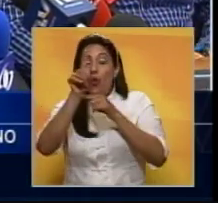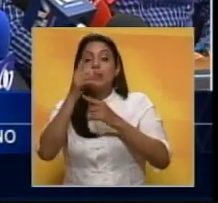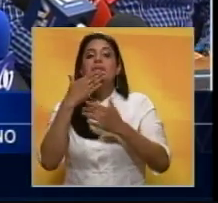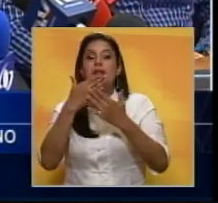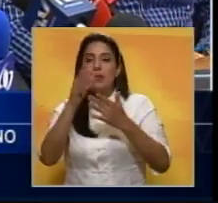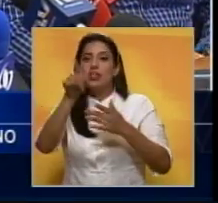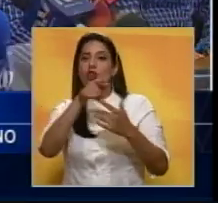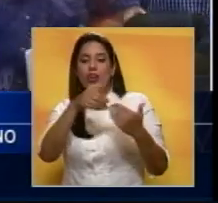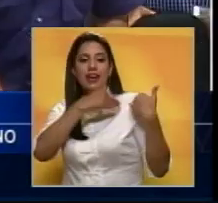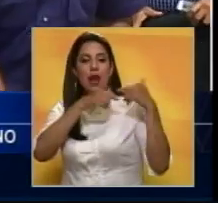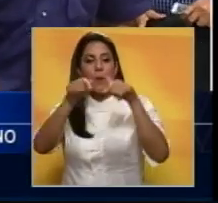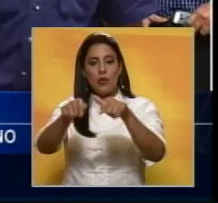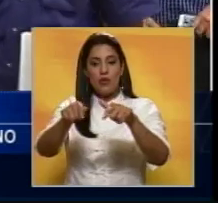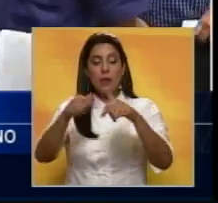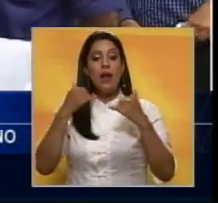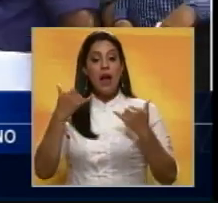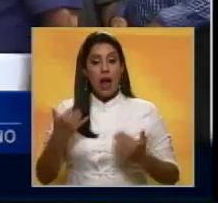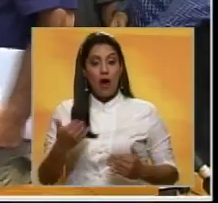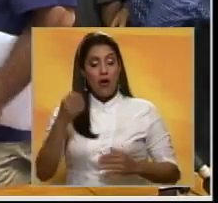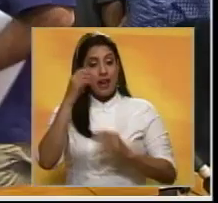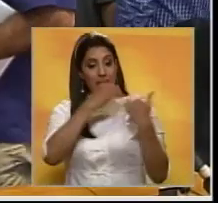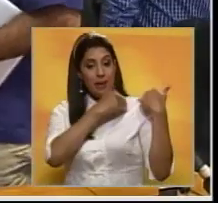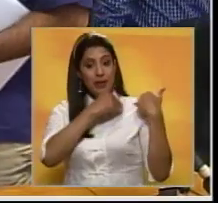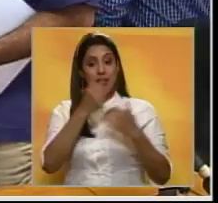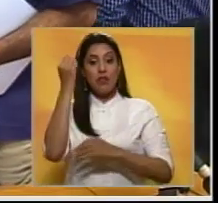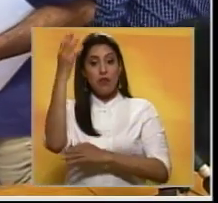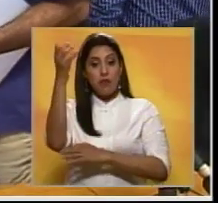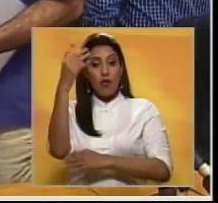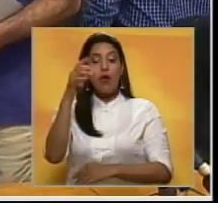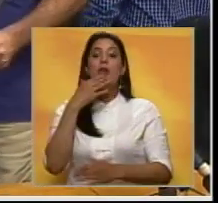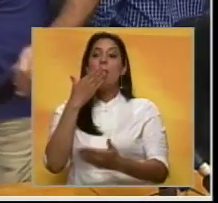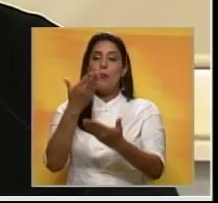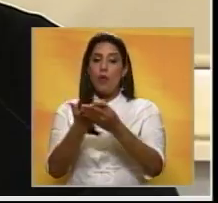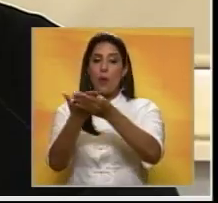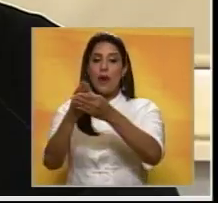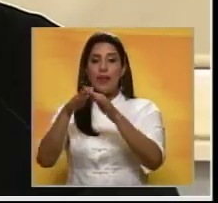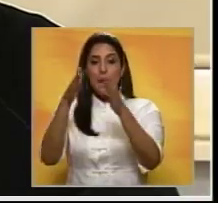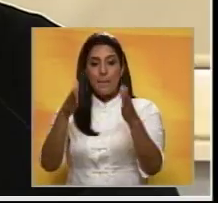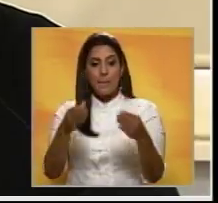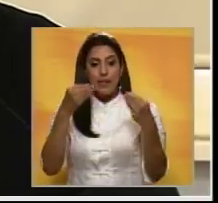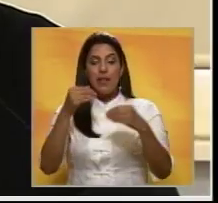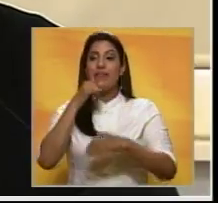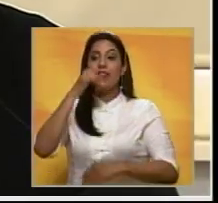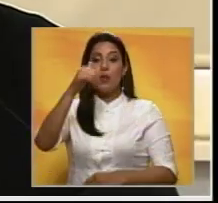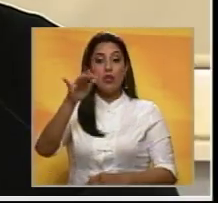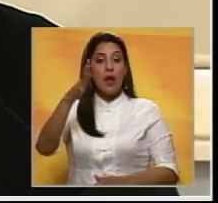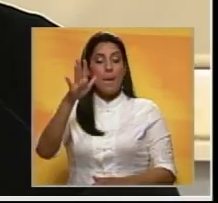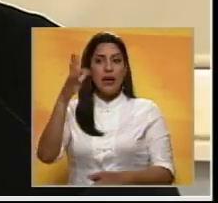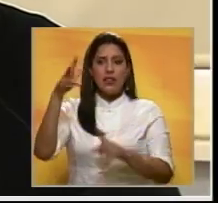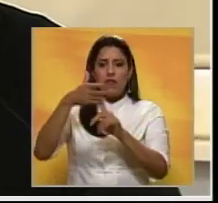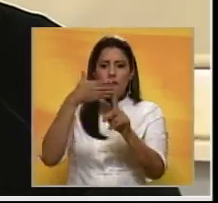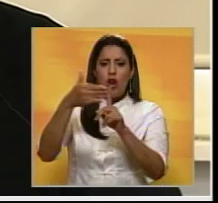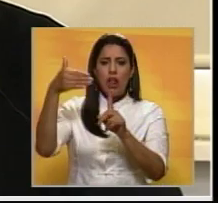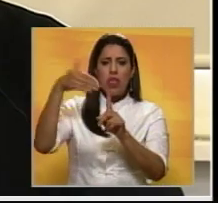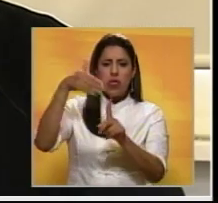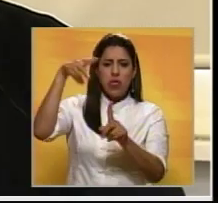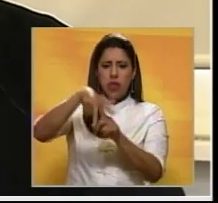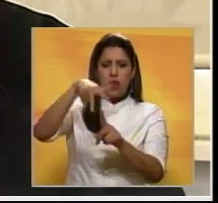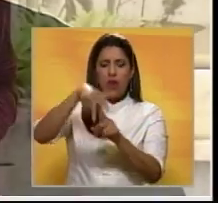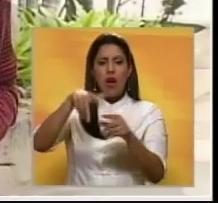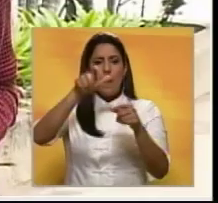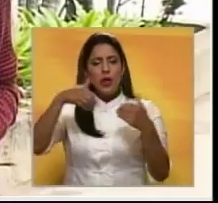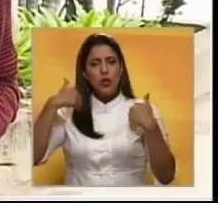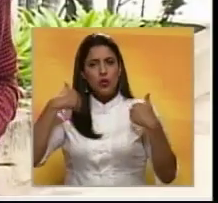las responsabilidades. Los representantes del Foro Penal venezolano aseguraron que presentarán ante el Ministerio Público denuncias de presuntas torturas y tratos crueles de